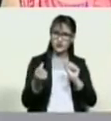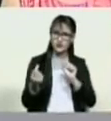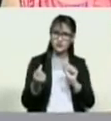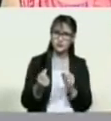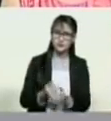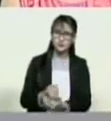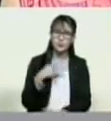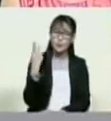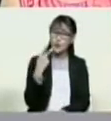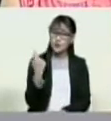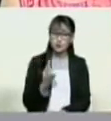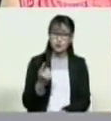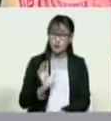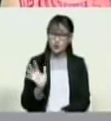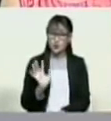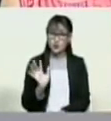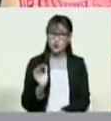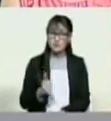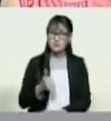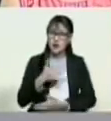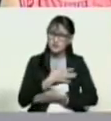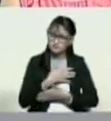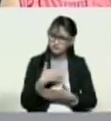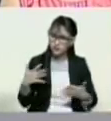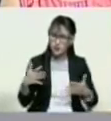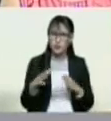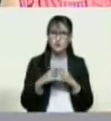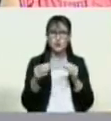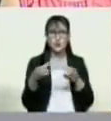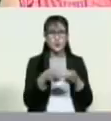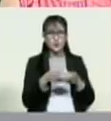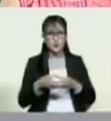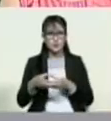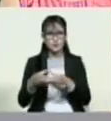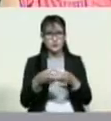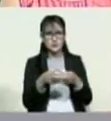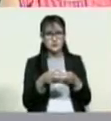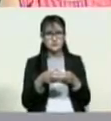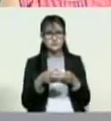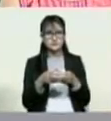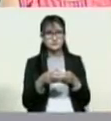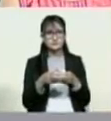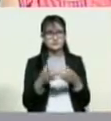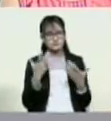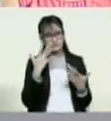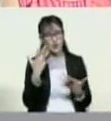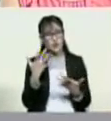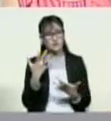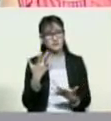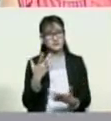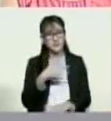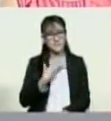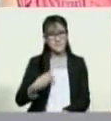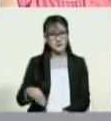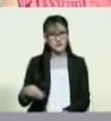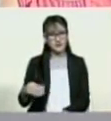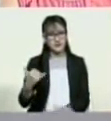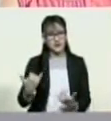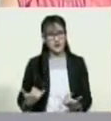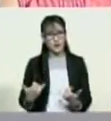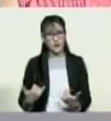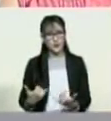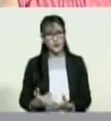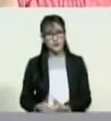solamente el diálogo político, sino el más amplio diálogo con todos los sectores en el país, como ya vemos que lo está haciendo el presidente en estos